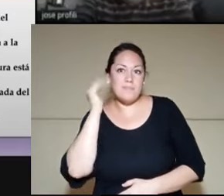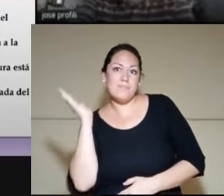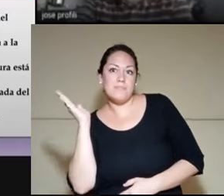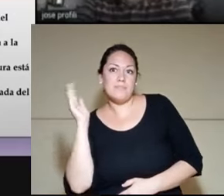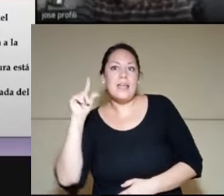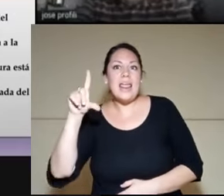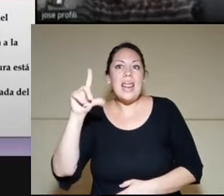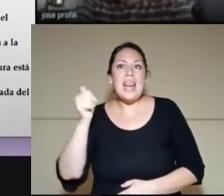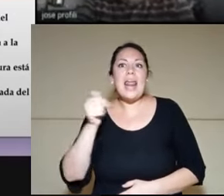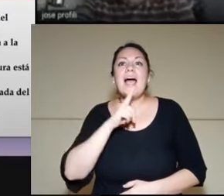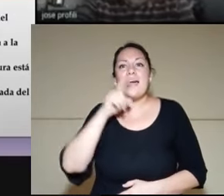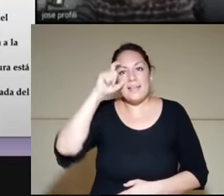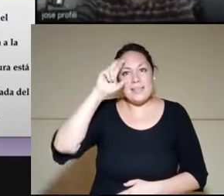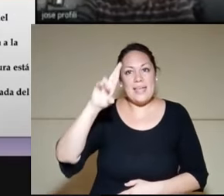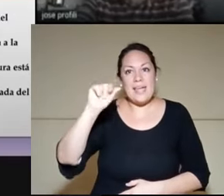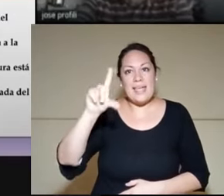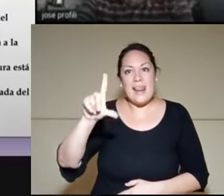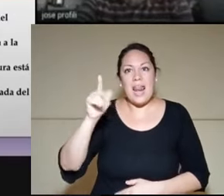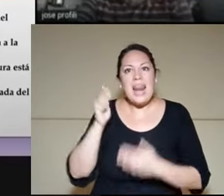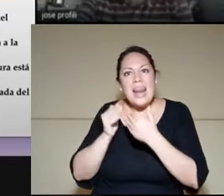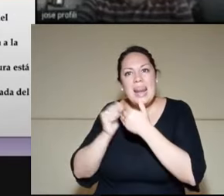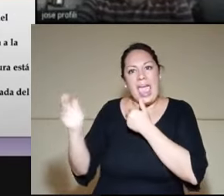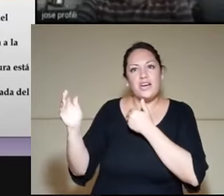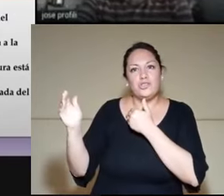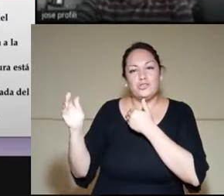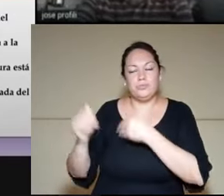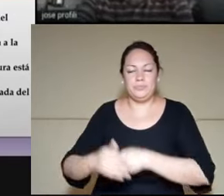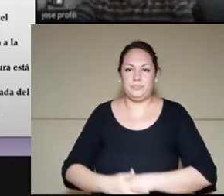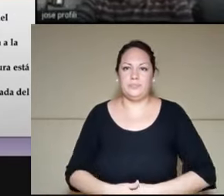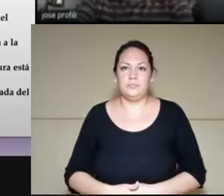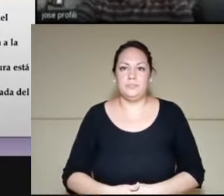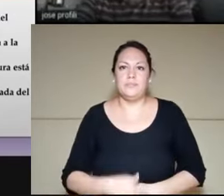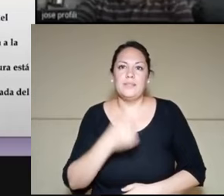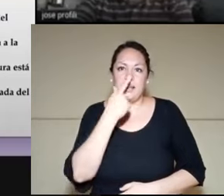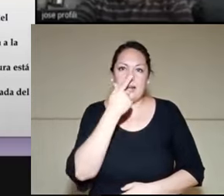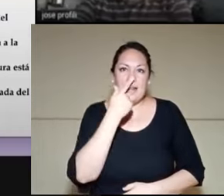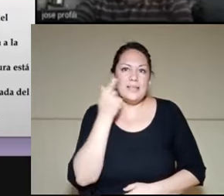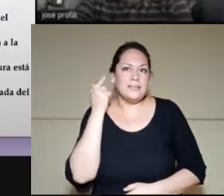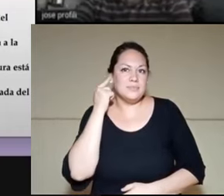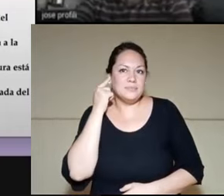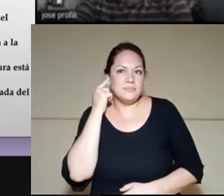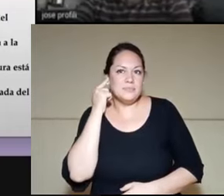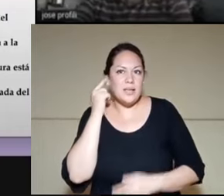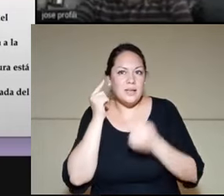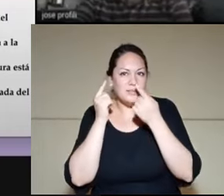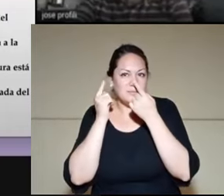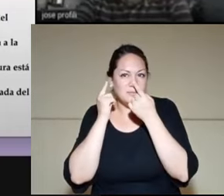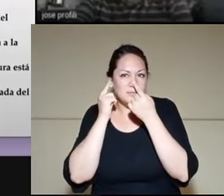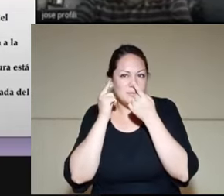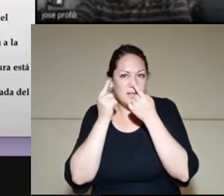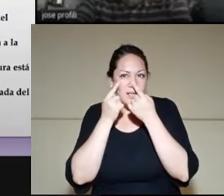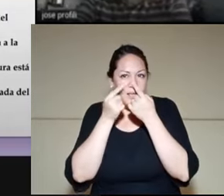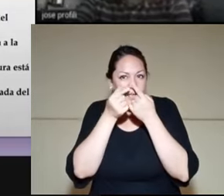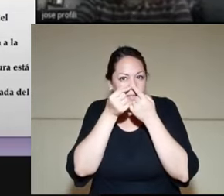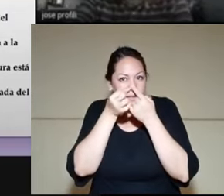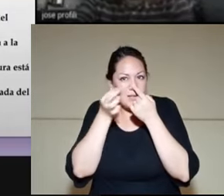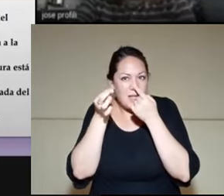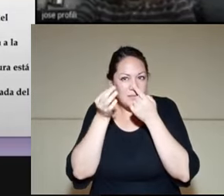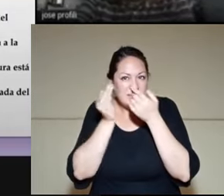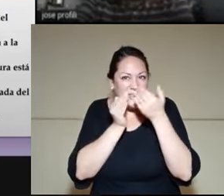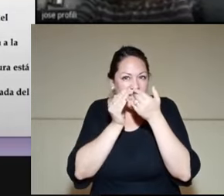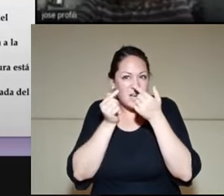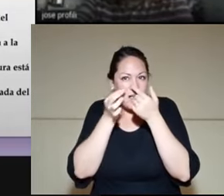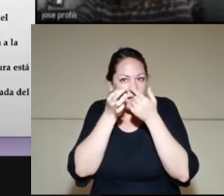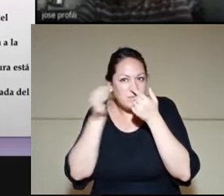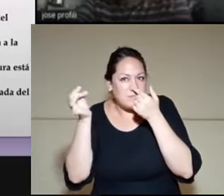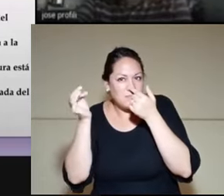oreja es lateral, porque está más lejos de la nariz. Por más que sea, estoy hablando de la oreja y el